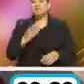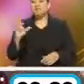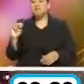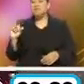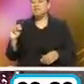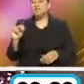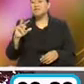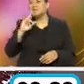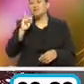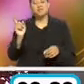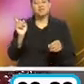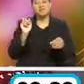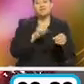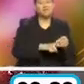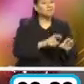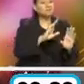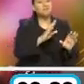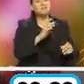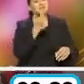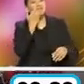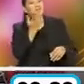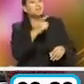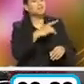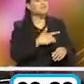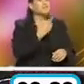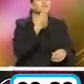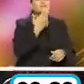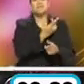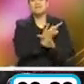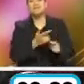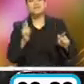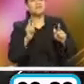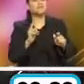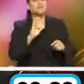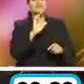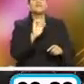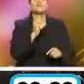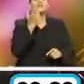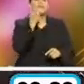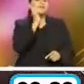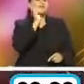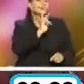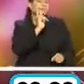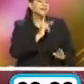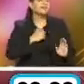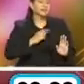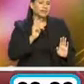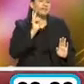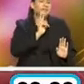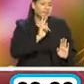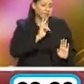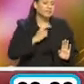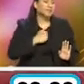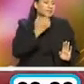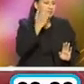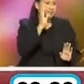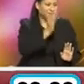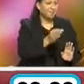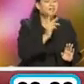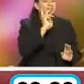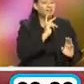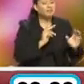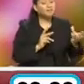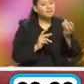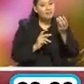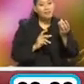¿no? Y bueno, y van y buscan libertad o por el mismo reto de probar cosas que no